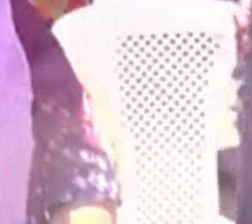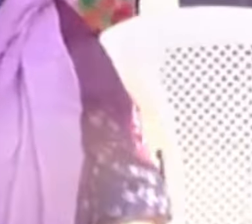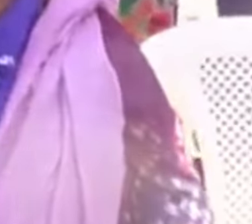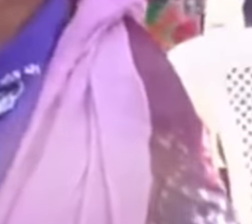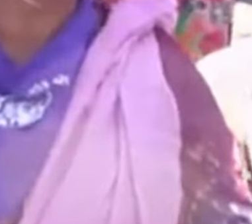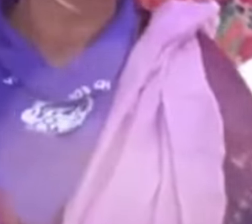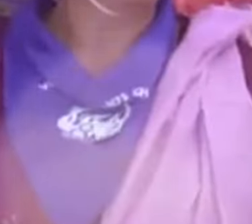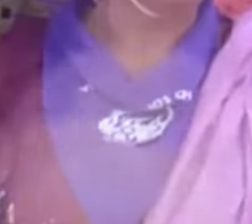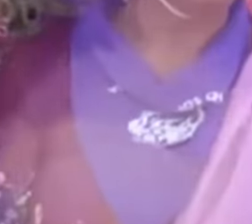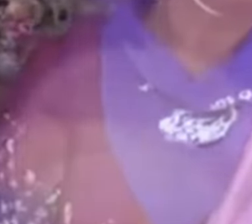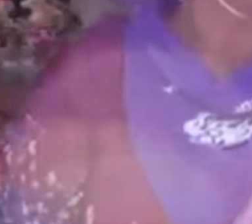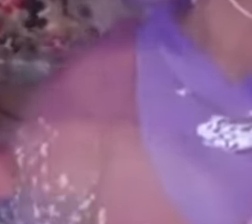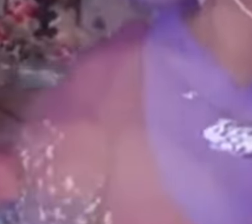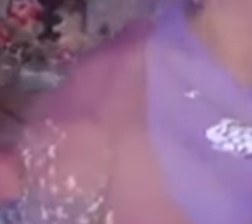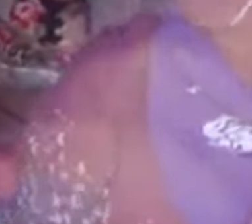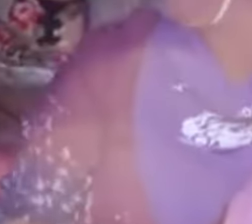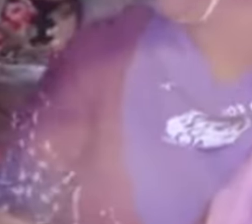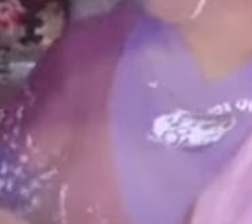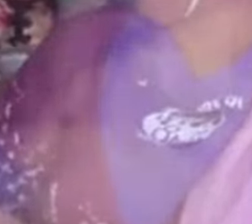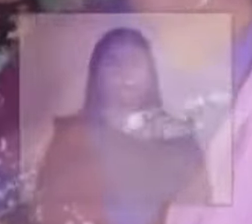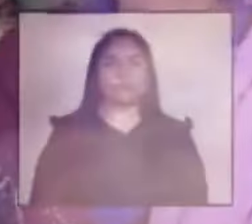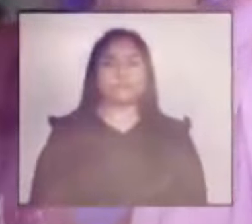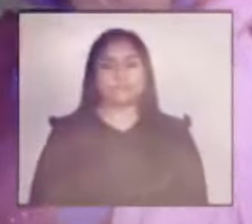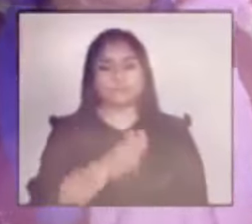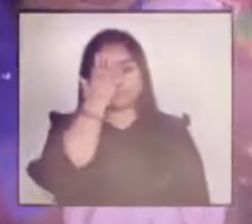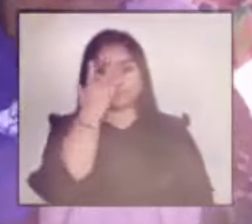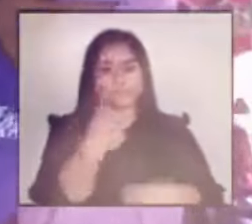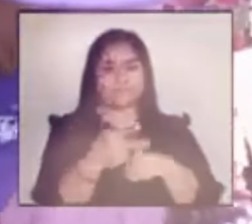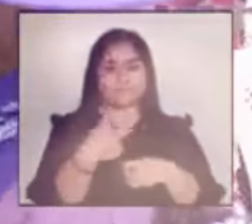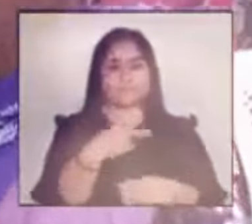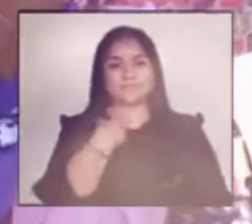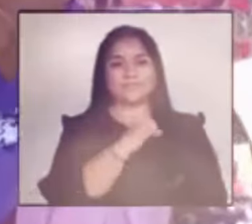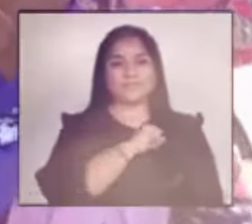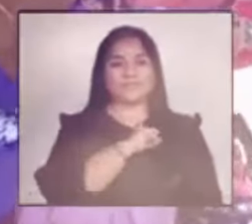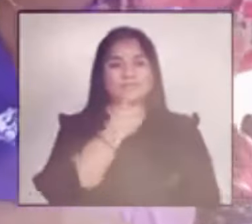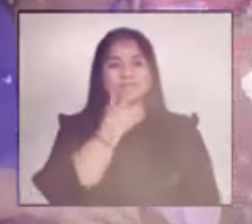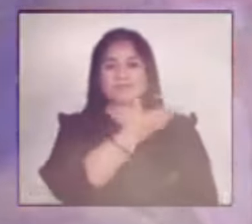Muy buenas tardes. Muy buenas tardes, amigas. Muy buenas tardes, amigos.